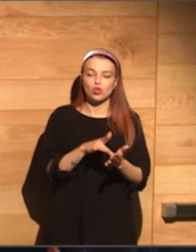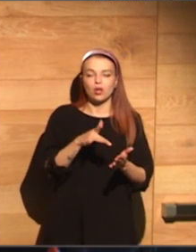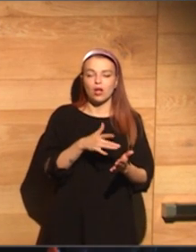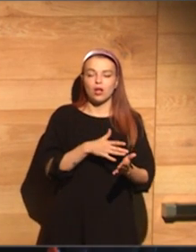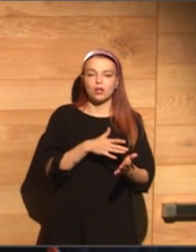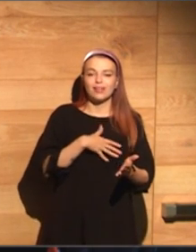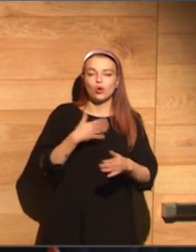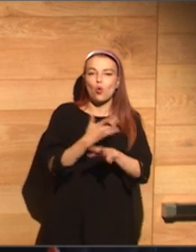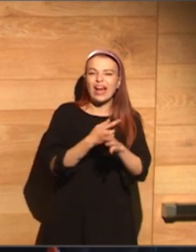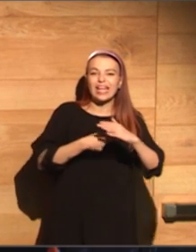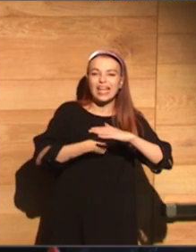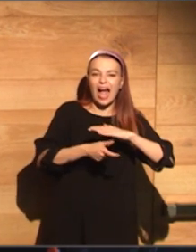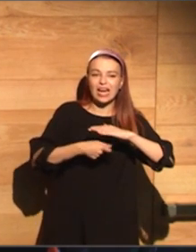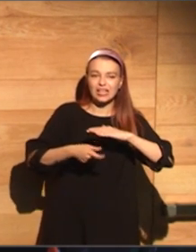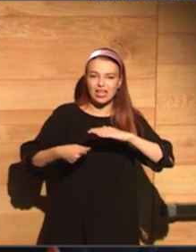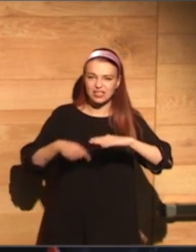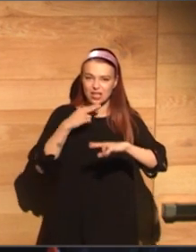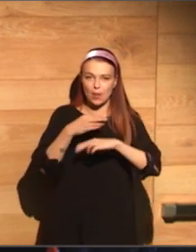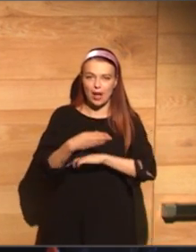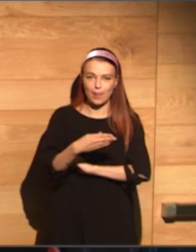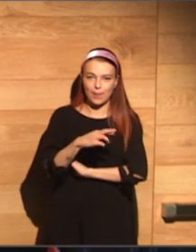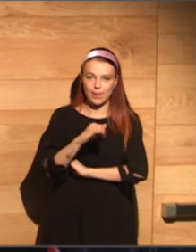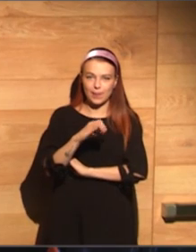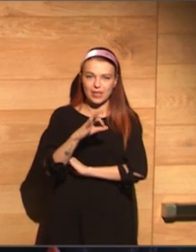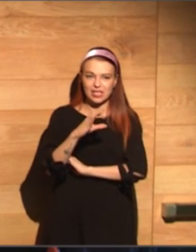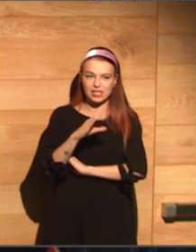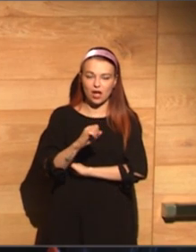El Tute. Él mismo decía, qué vulgaridad he